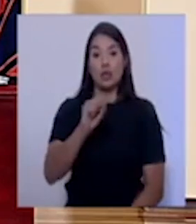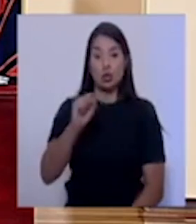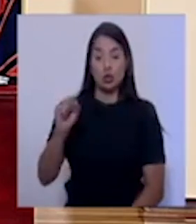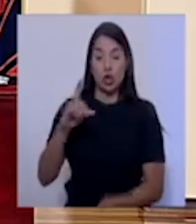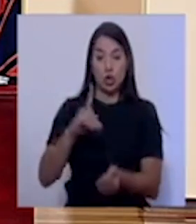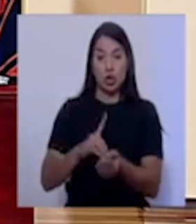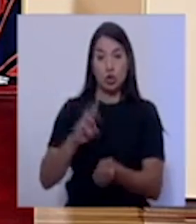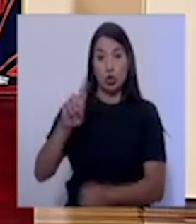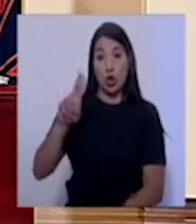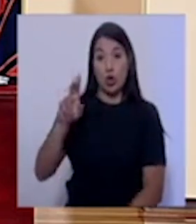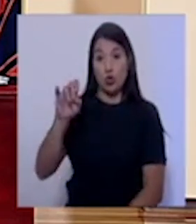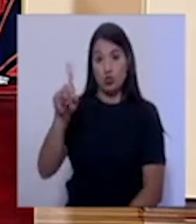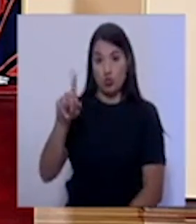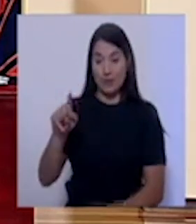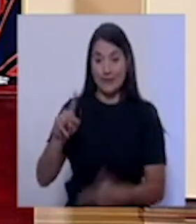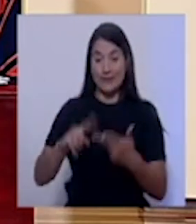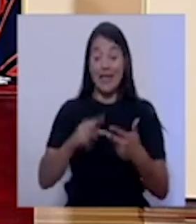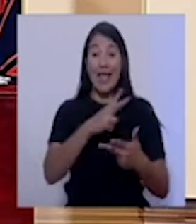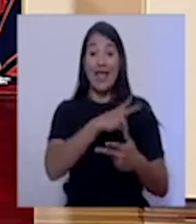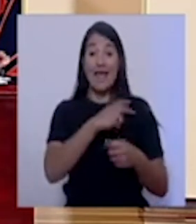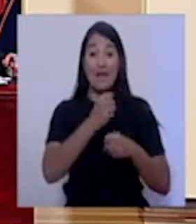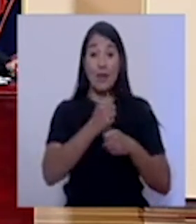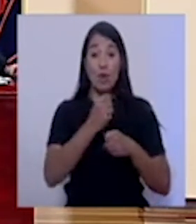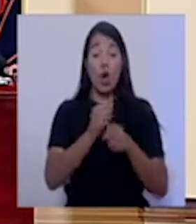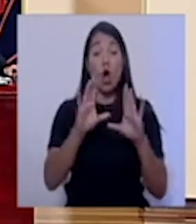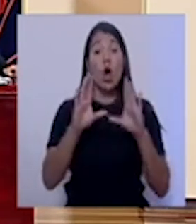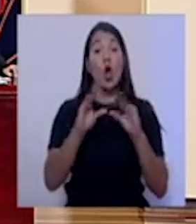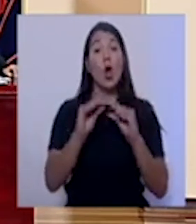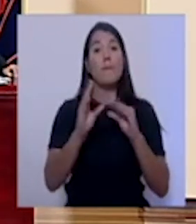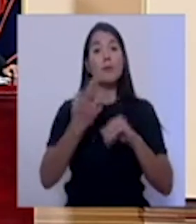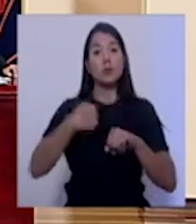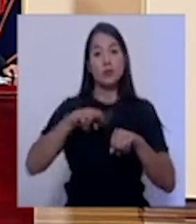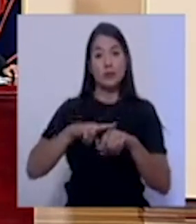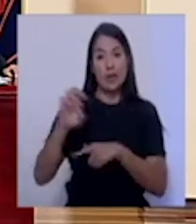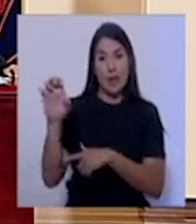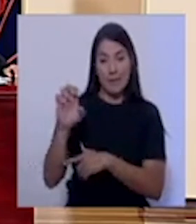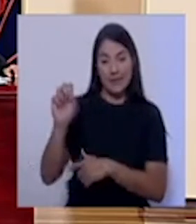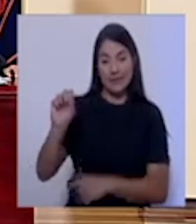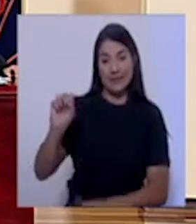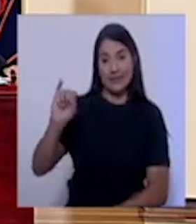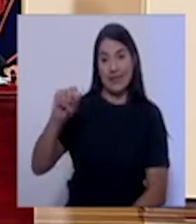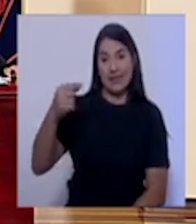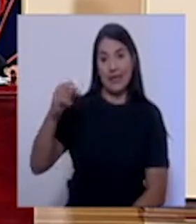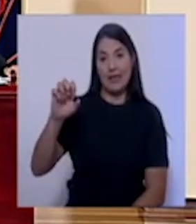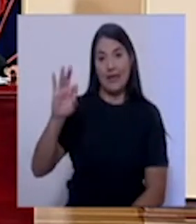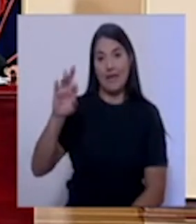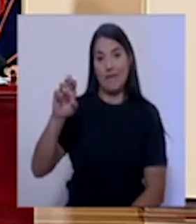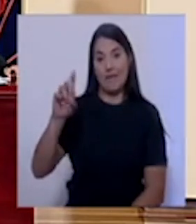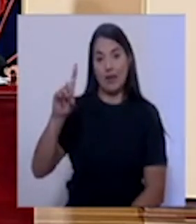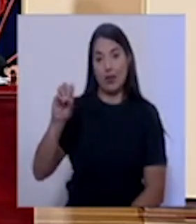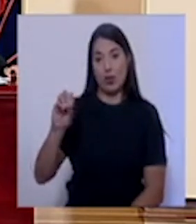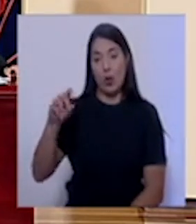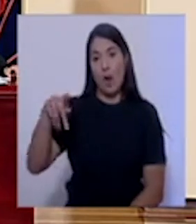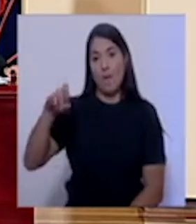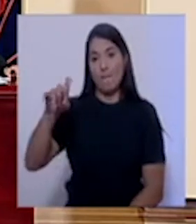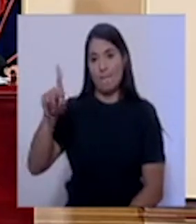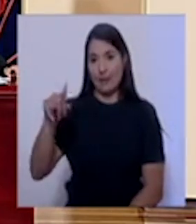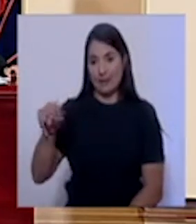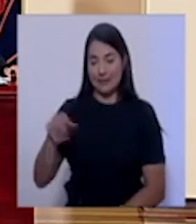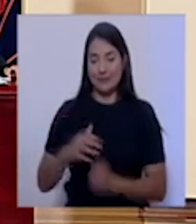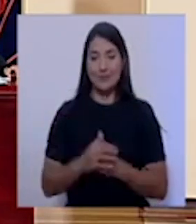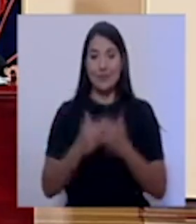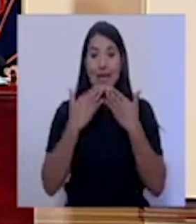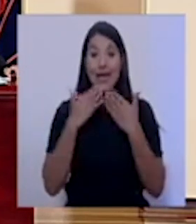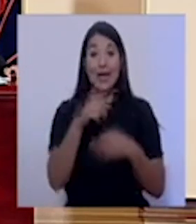doctor Mario Ruiz y el jefe de operaciones de la Comisión Nacional de Emergencias, el señor Sigifredo Pérez. A